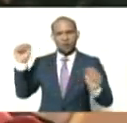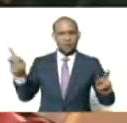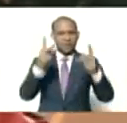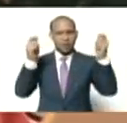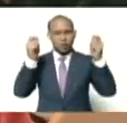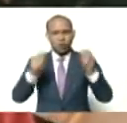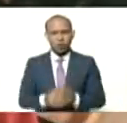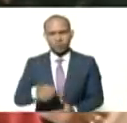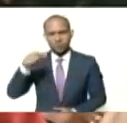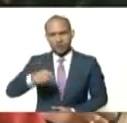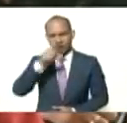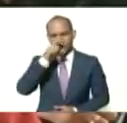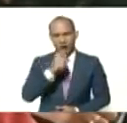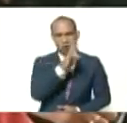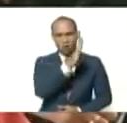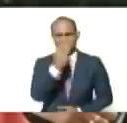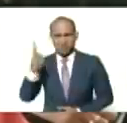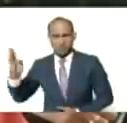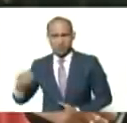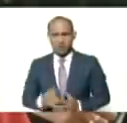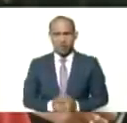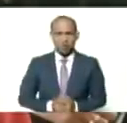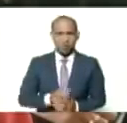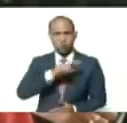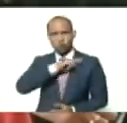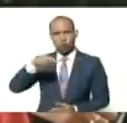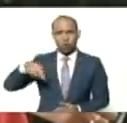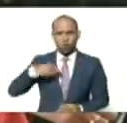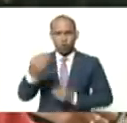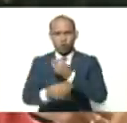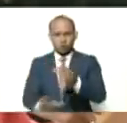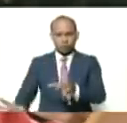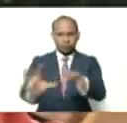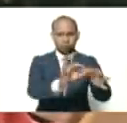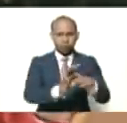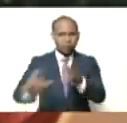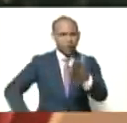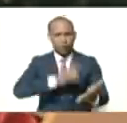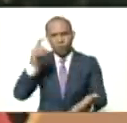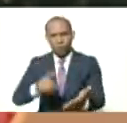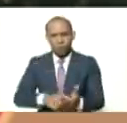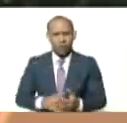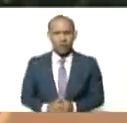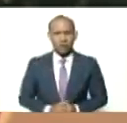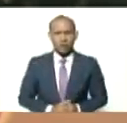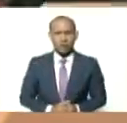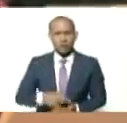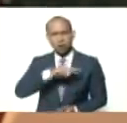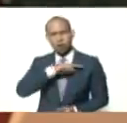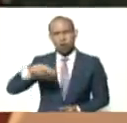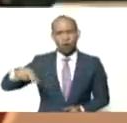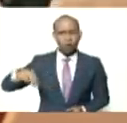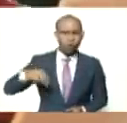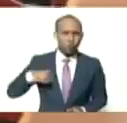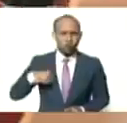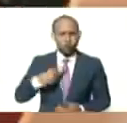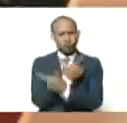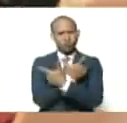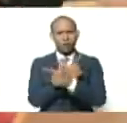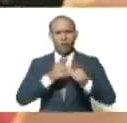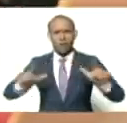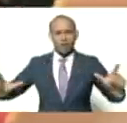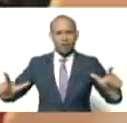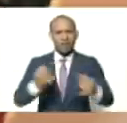En el año bicentenario reafirmamos en unidad absoluta que somos irrevocablemente libres